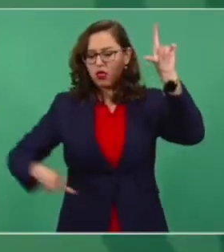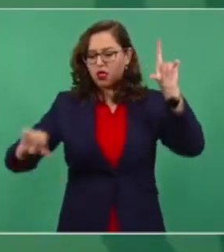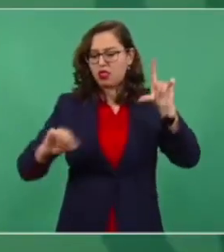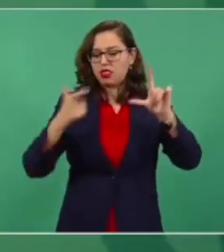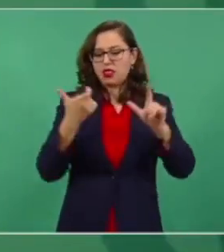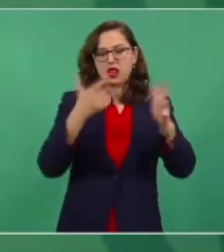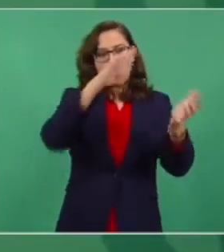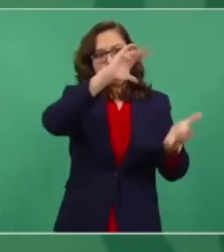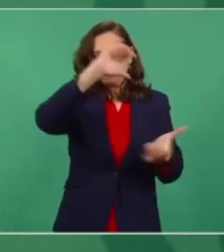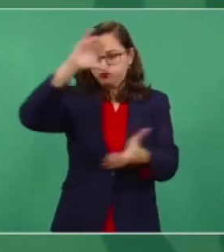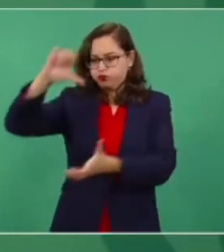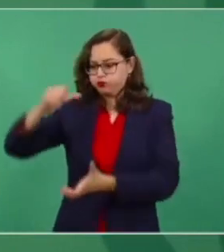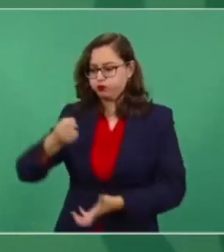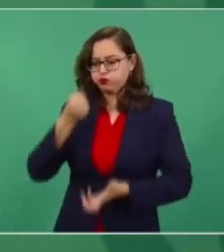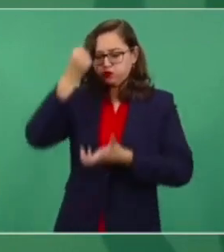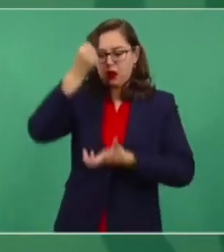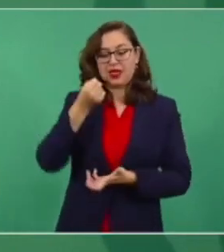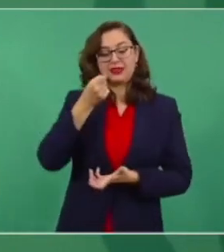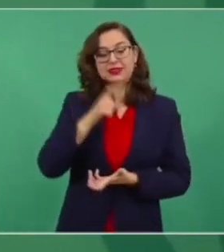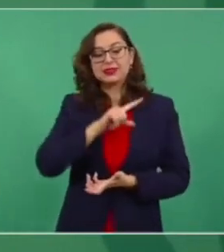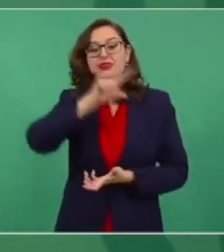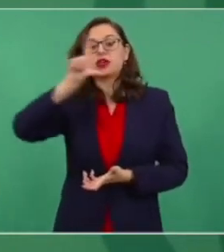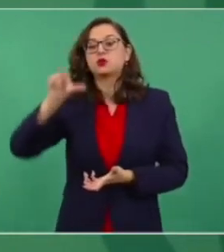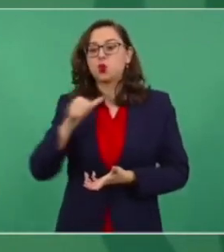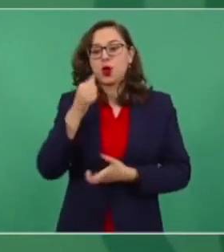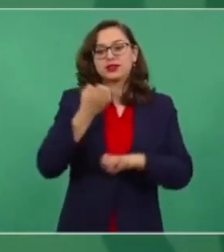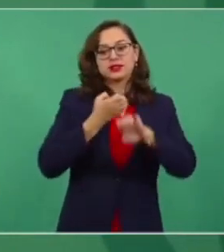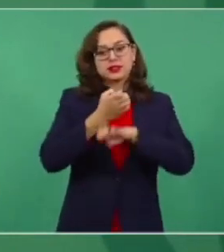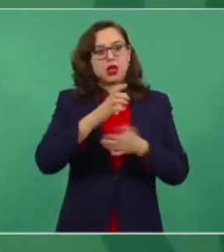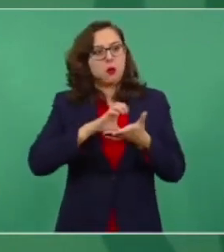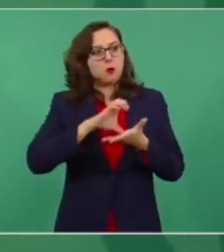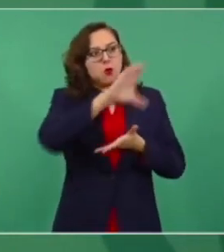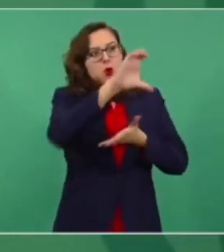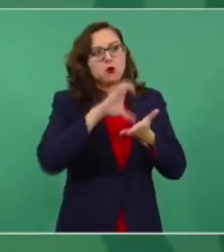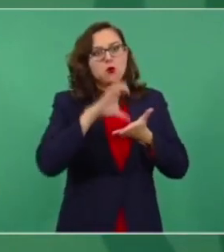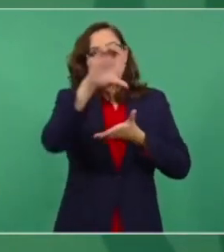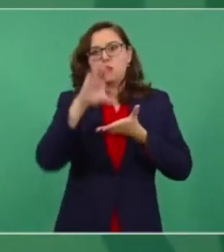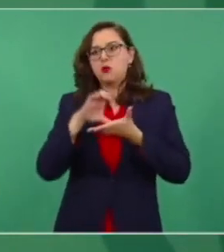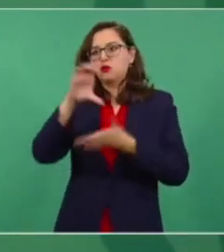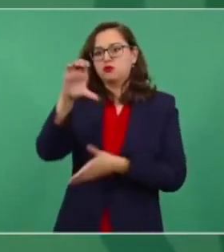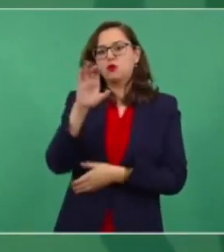el presupuesto federal en los estados